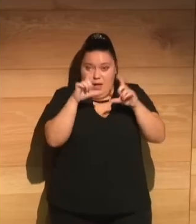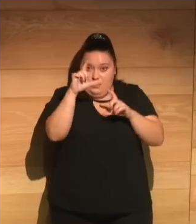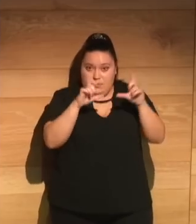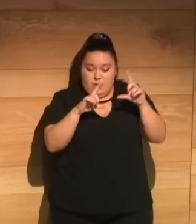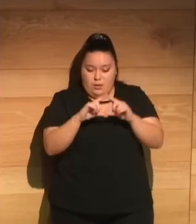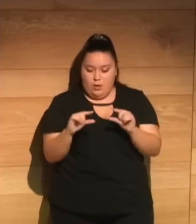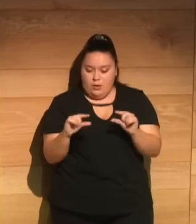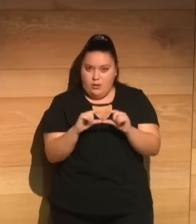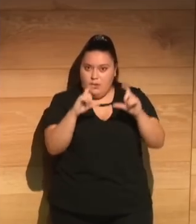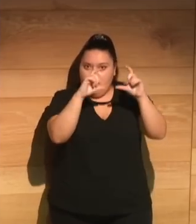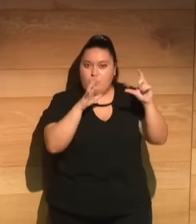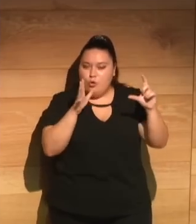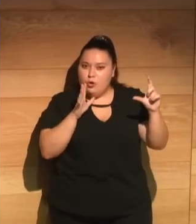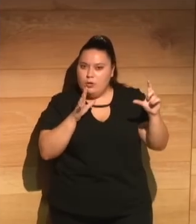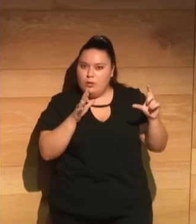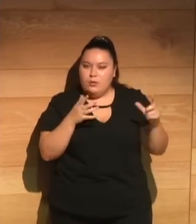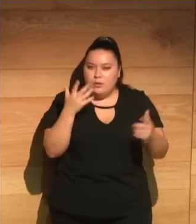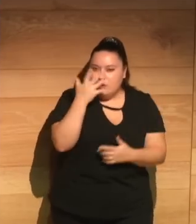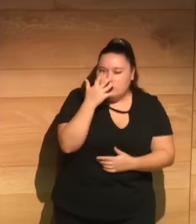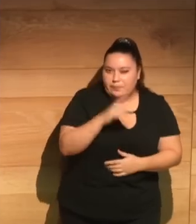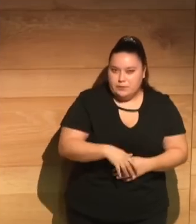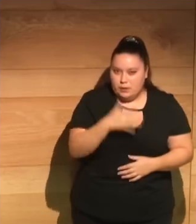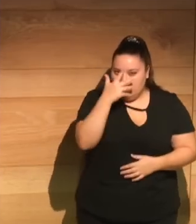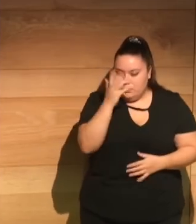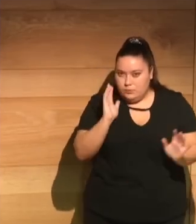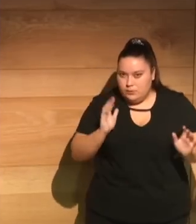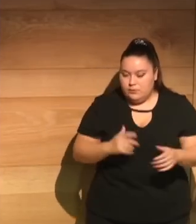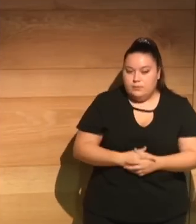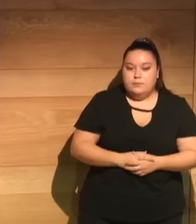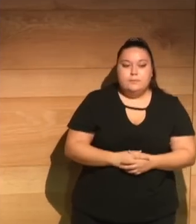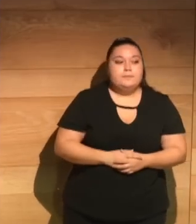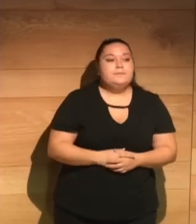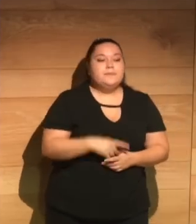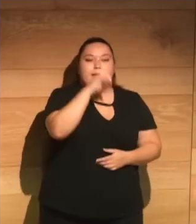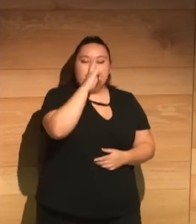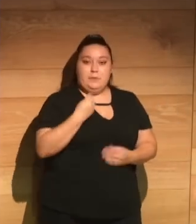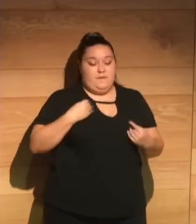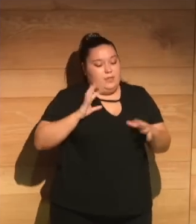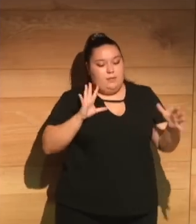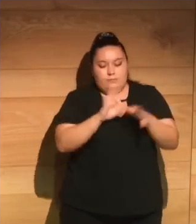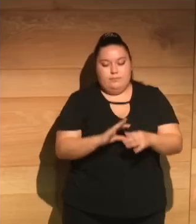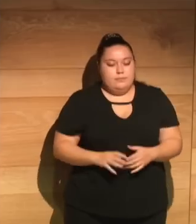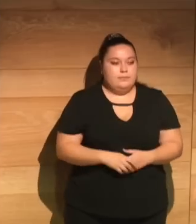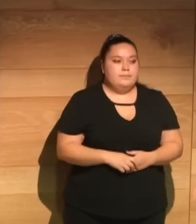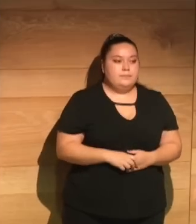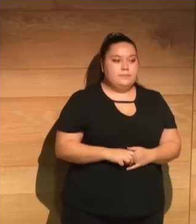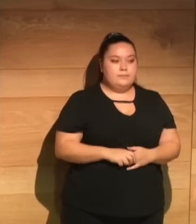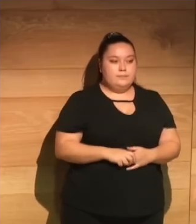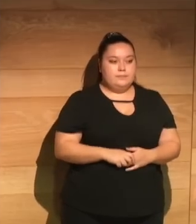Eso. Hay intereses ahí. ¿Qué tramáis? Apple, ¿qué tramáis? Y en esa imagen está mi vida.